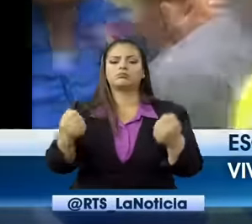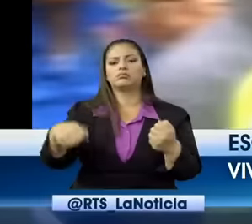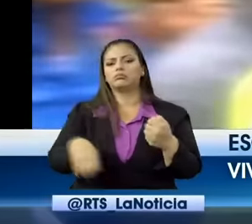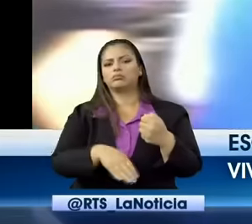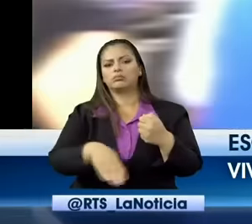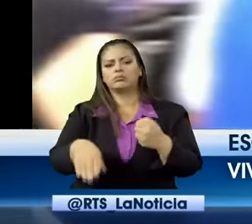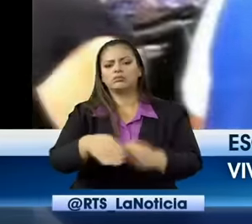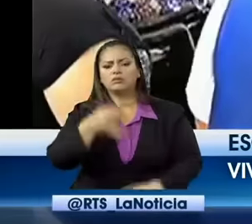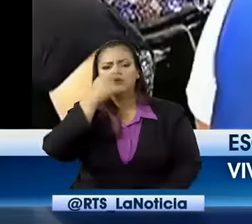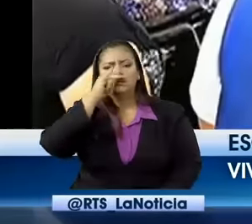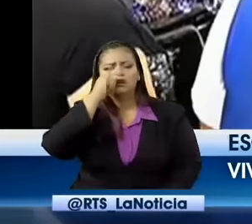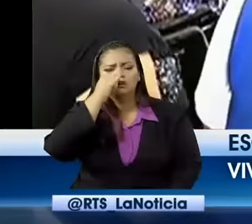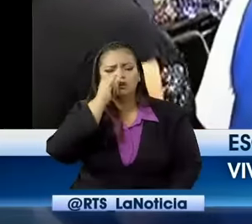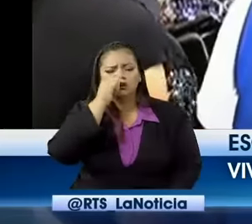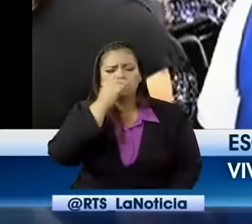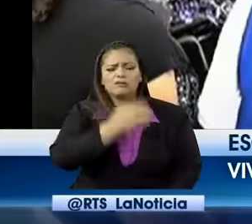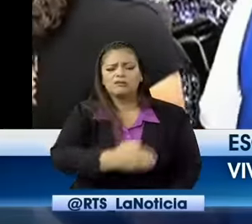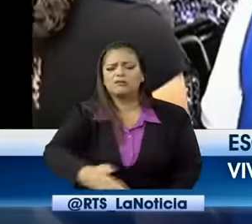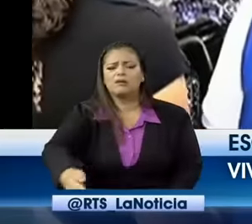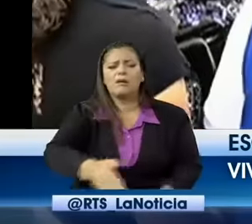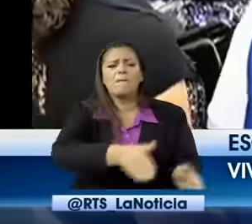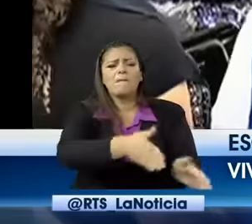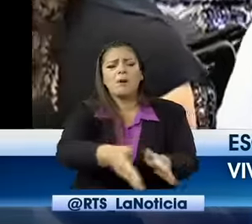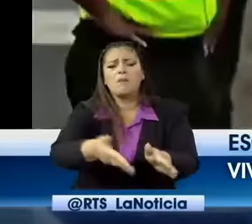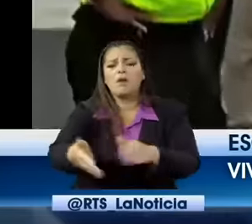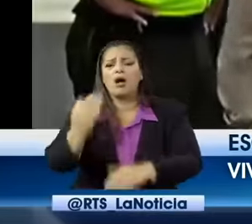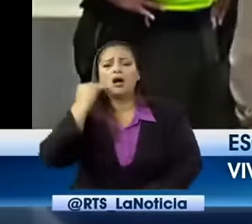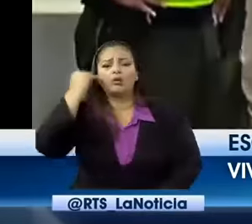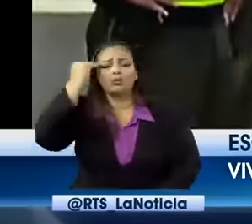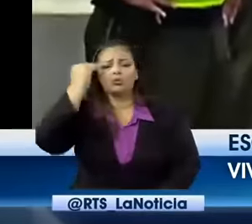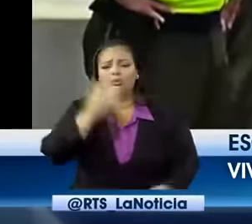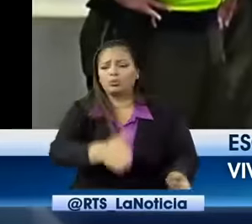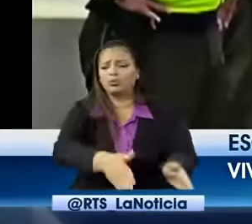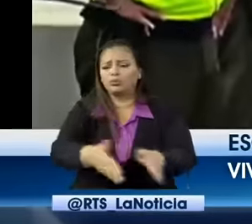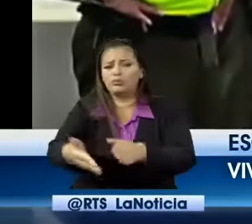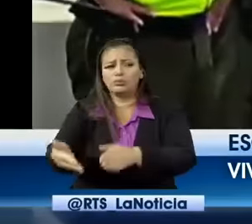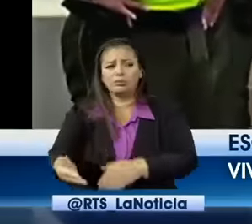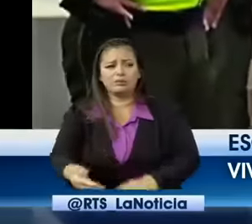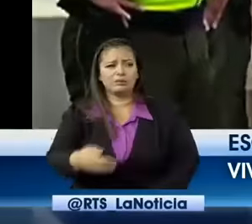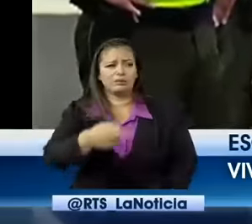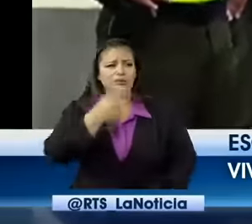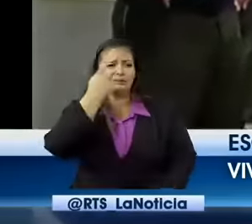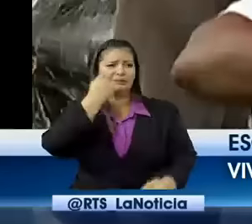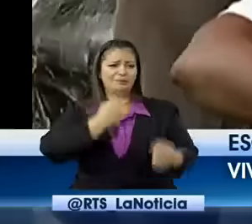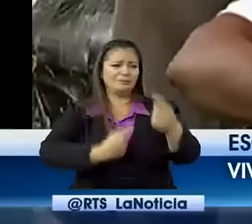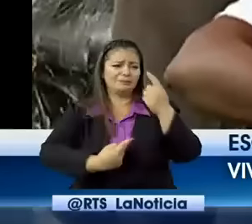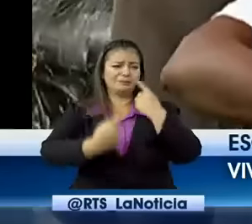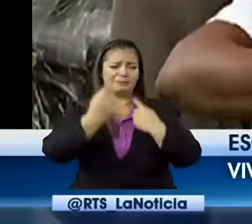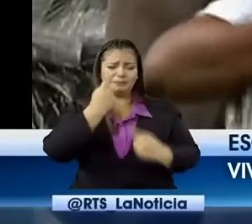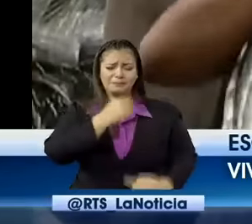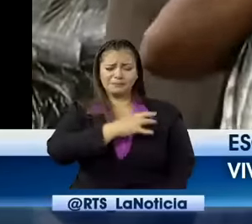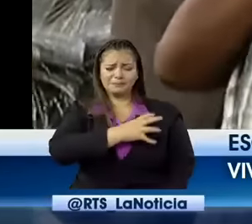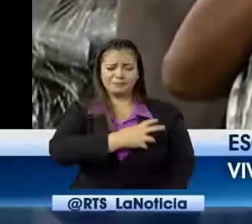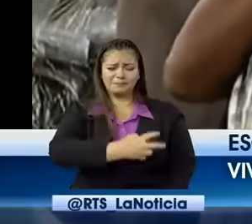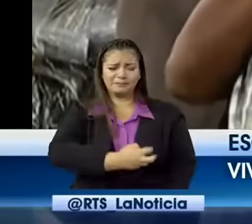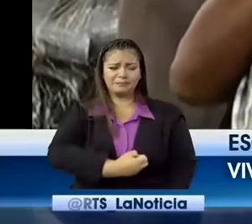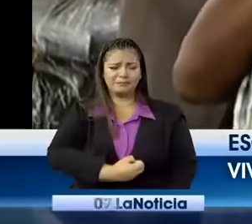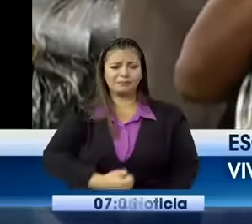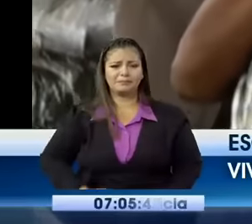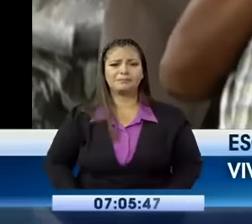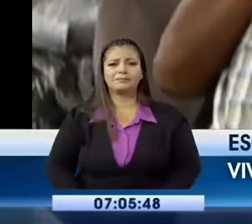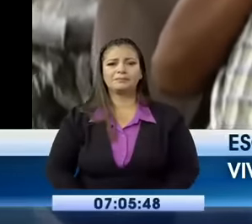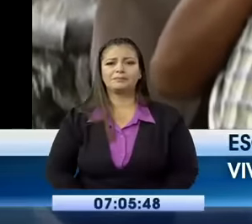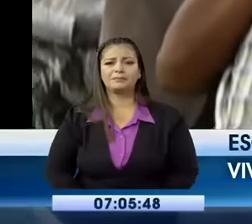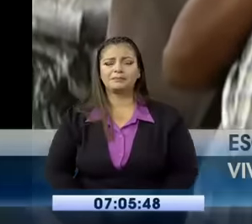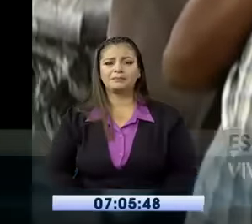adult lágrimas y llanto que expresan el dolor de pérdidas irreparables informó Julio César